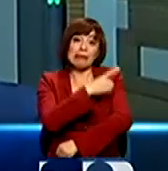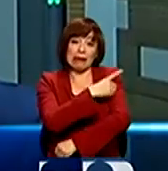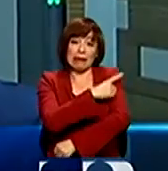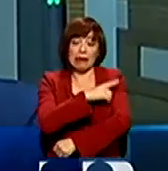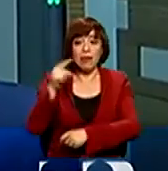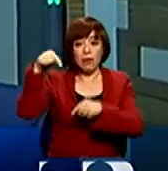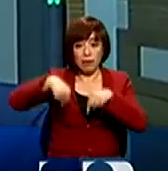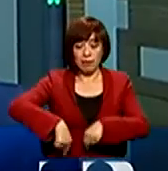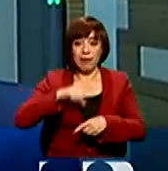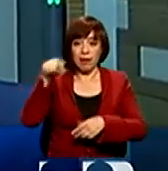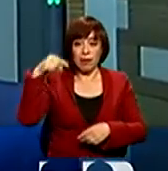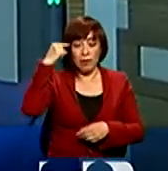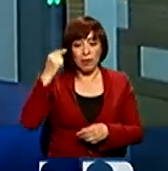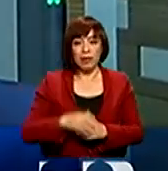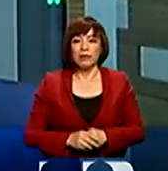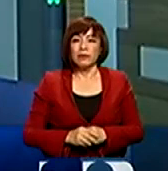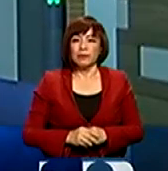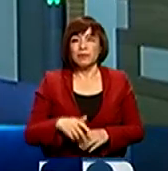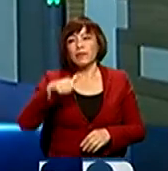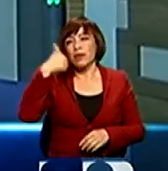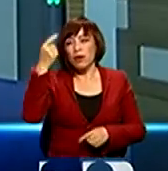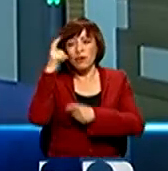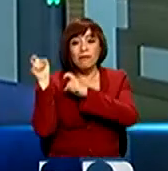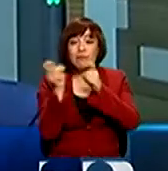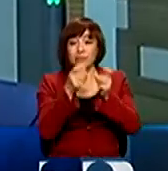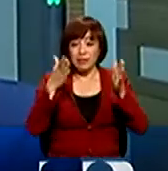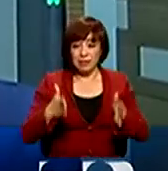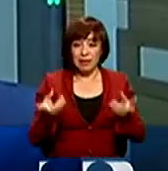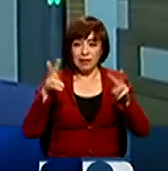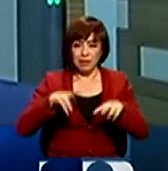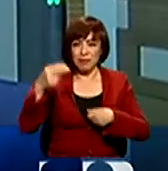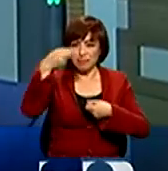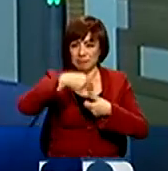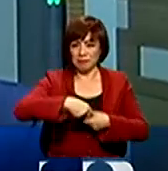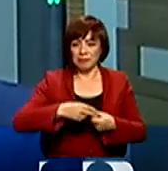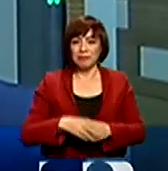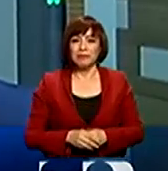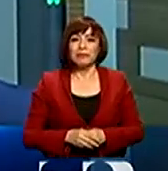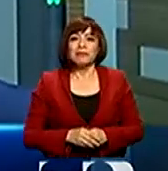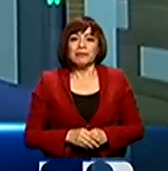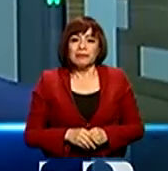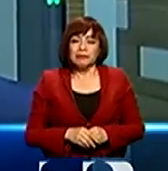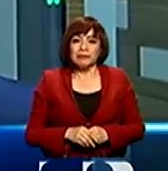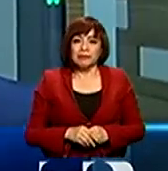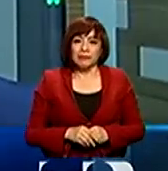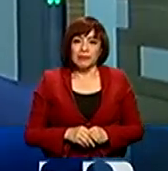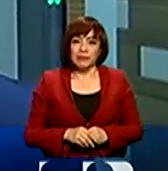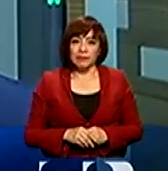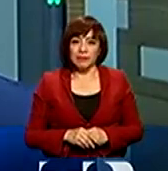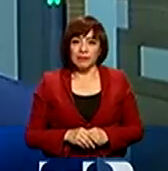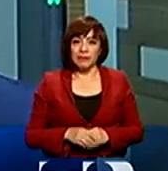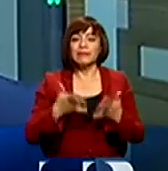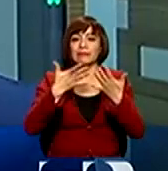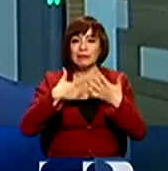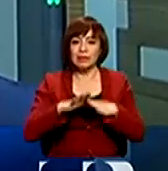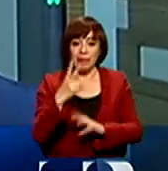del Estado y de un fiscal general que sacaron partidas presupuestarias y que ahora ya ha sido por parte de la Contraloría General del Estado, se ha establecido